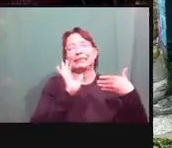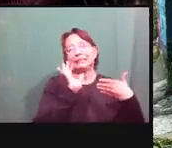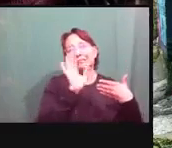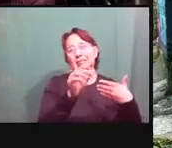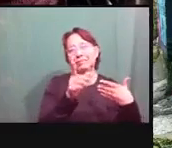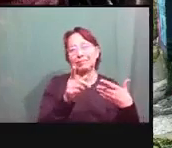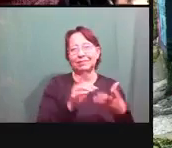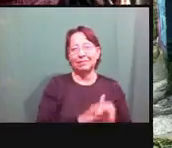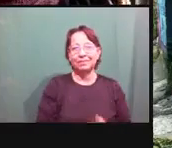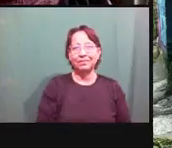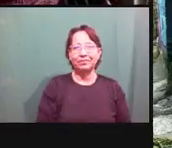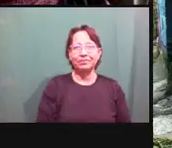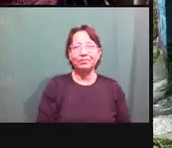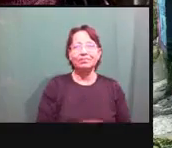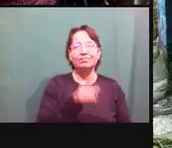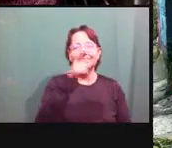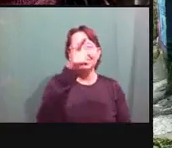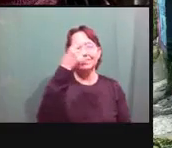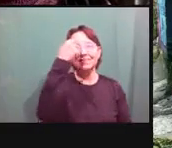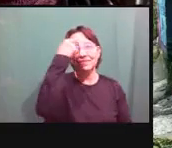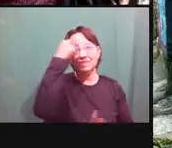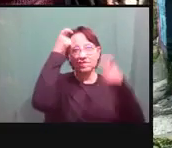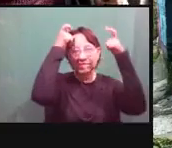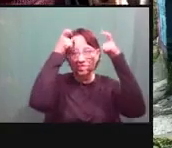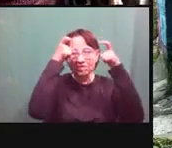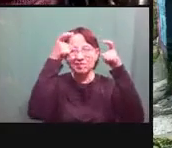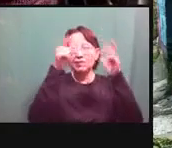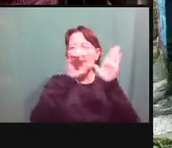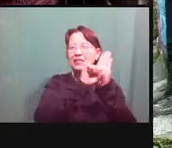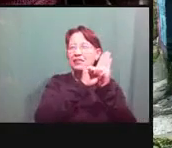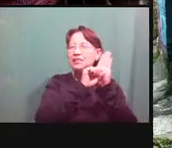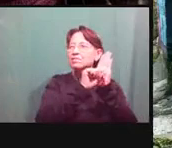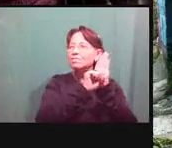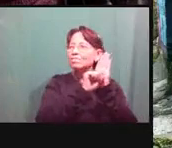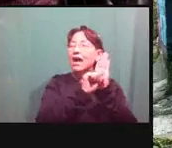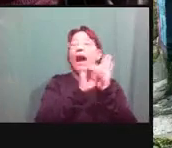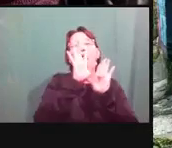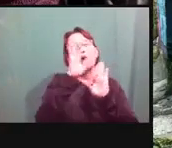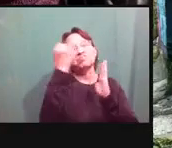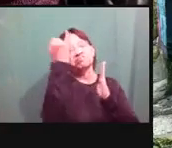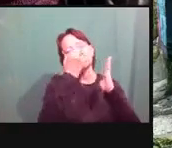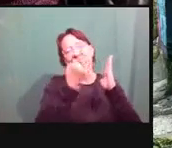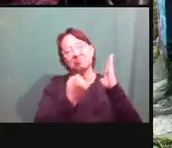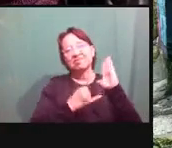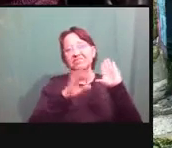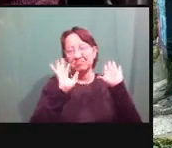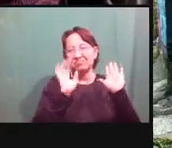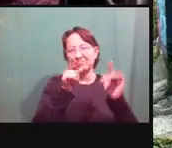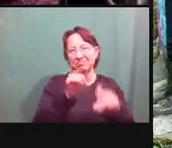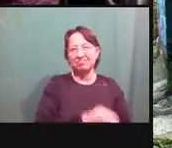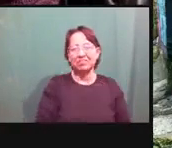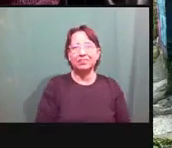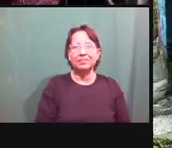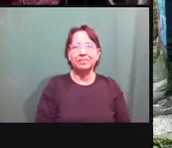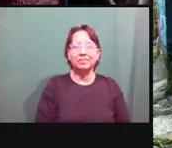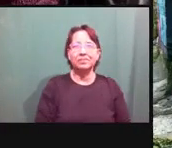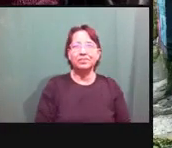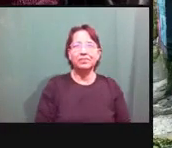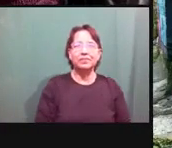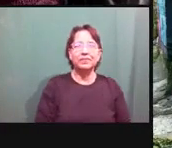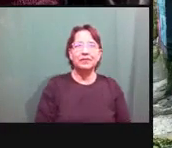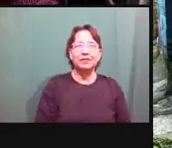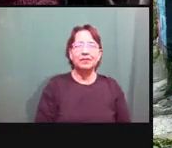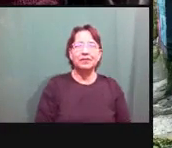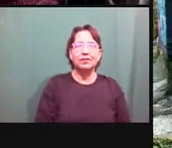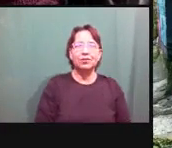de esta simbología de los reyes y pudo contribuir a través del graffiti y el mural en el